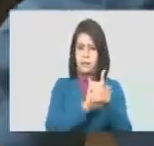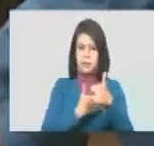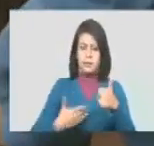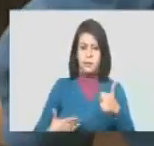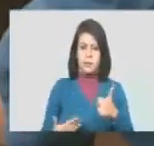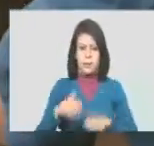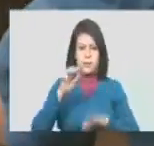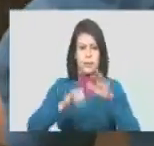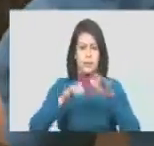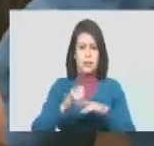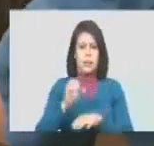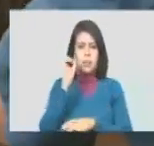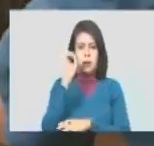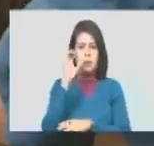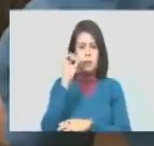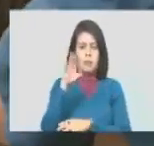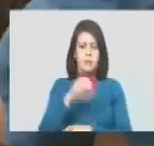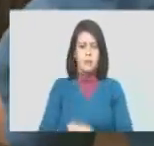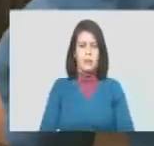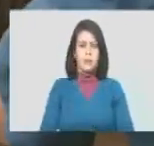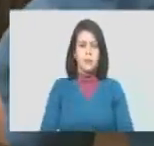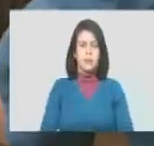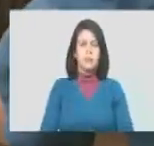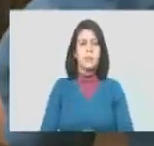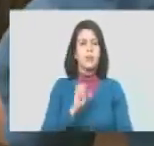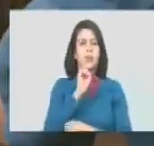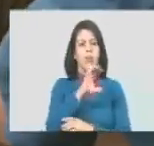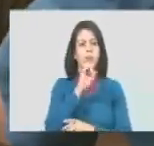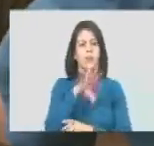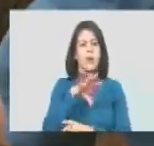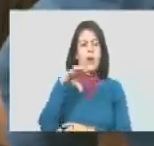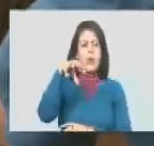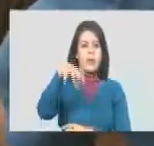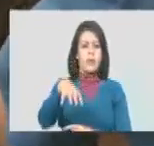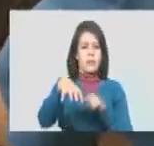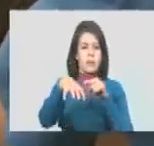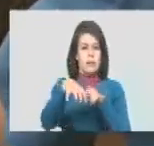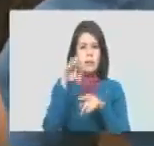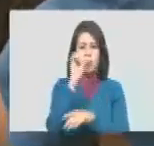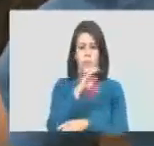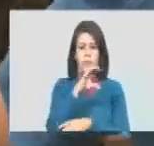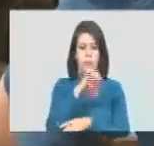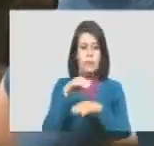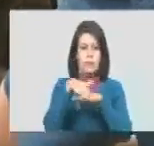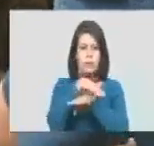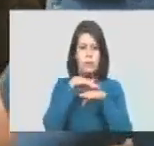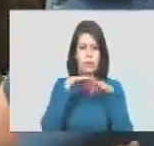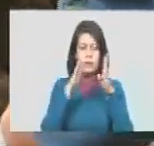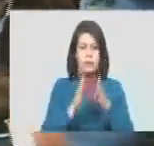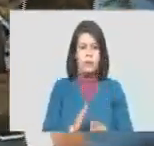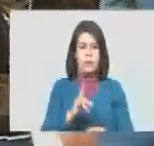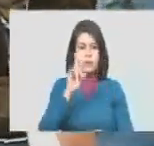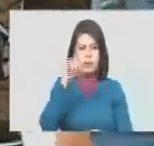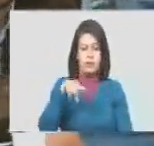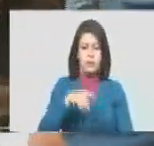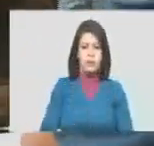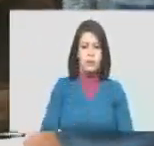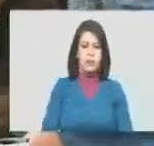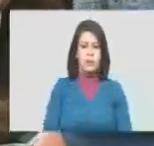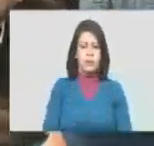al secretario de la Asamblea, al Consejo de Estado, al Consejo de Ministros y